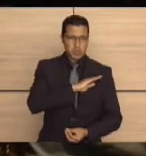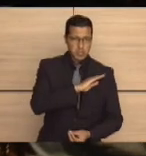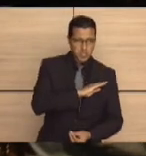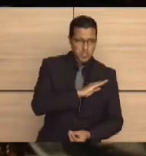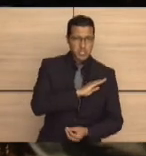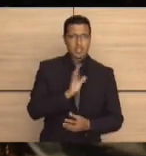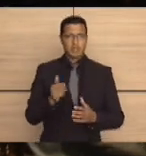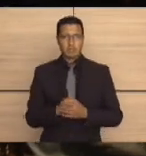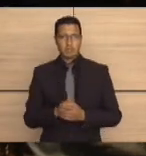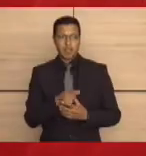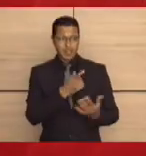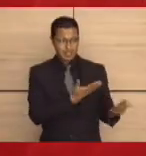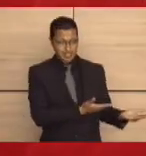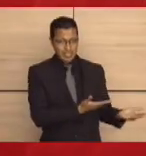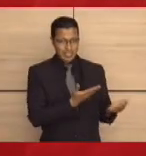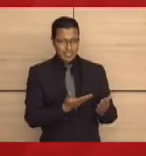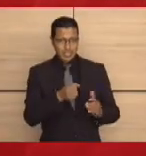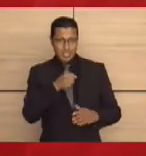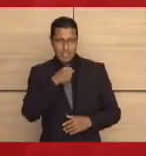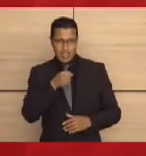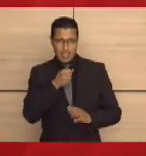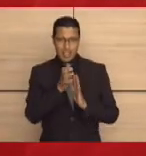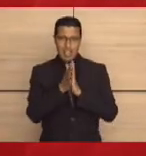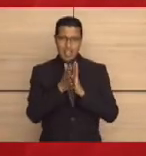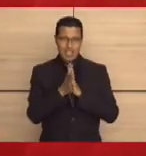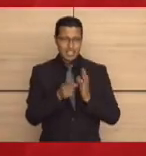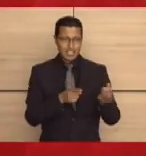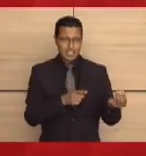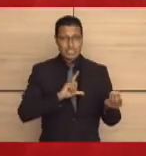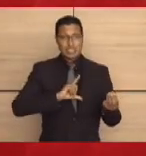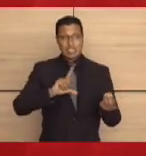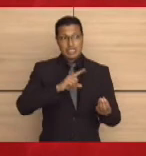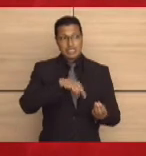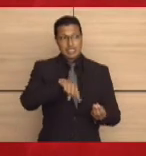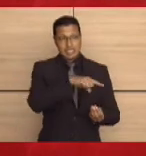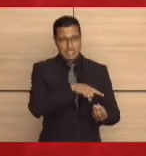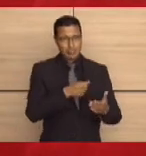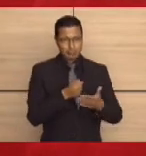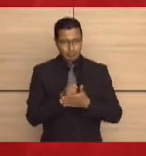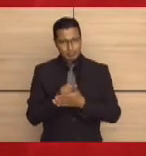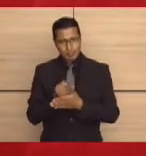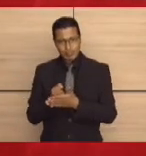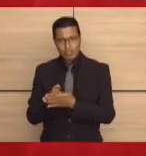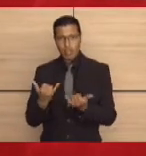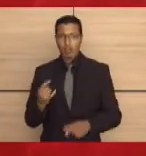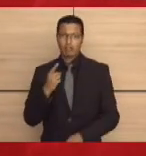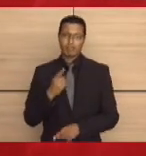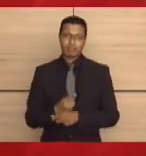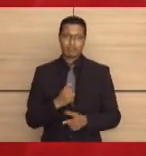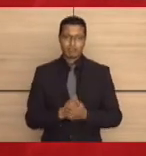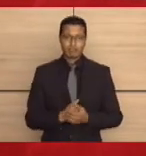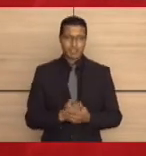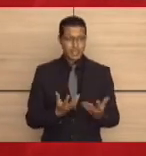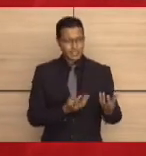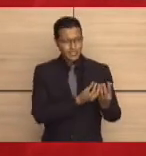quien aprovecho en estos micrófonos porque fueron los líderes activos para que este foro que ustedes vieron fuera realidad. Y con mi